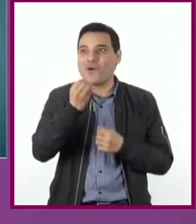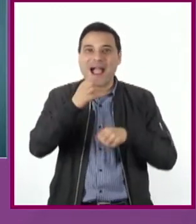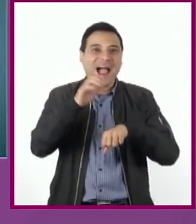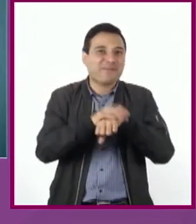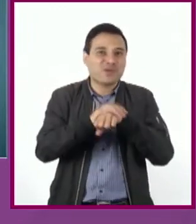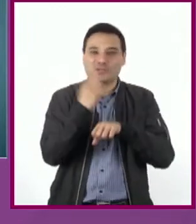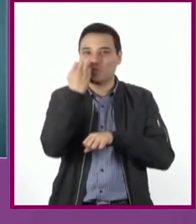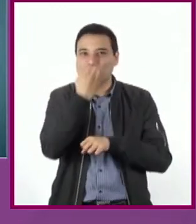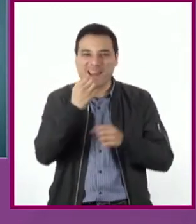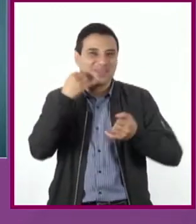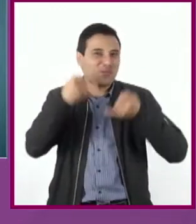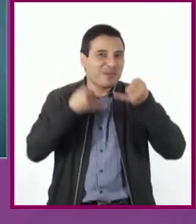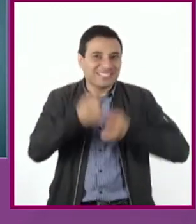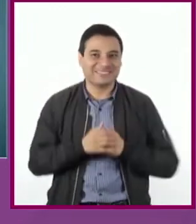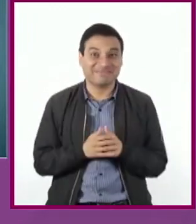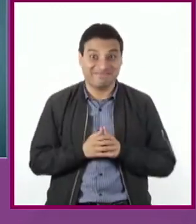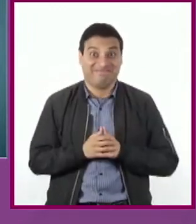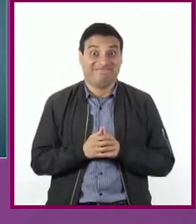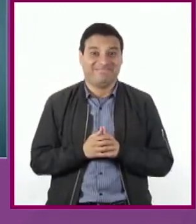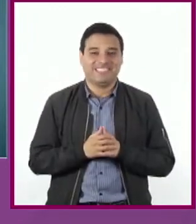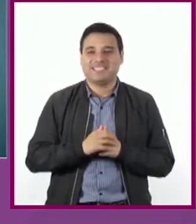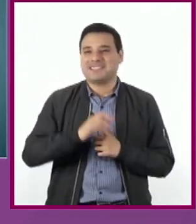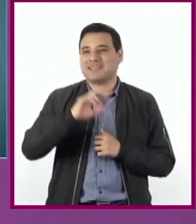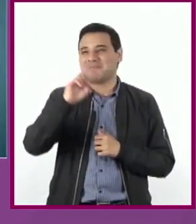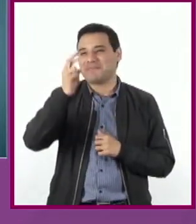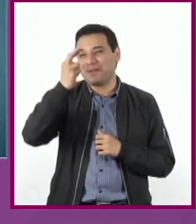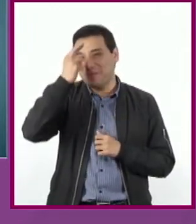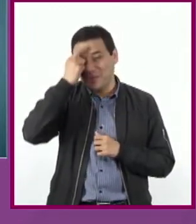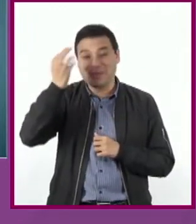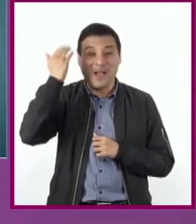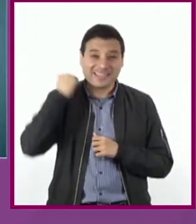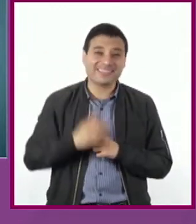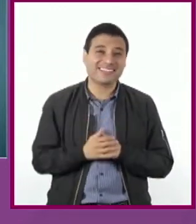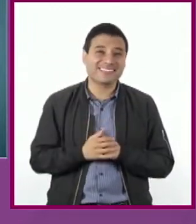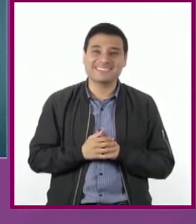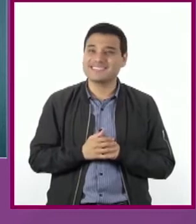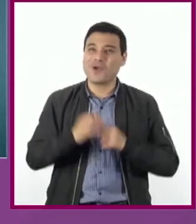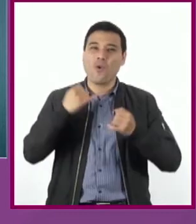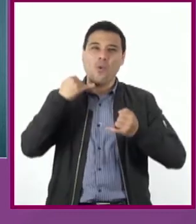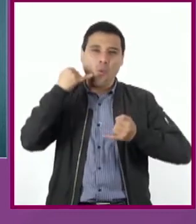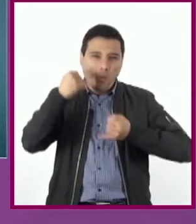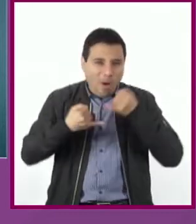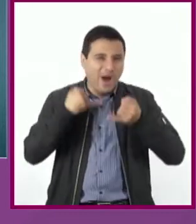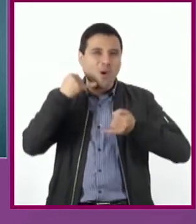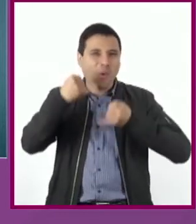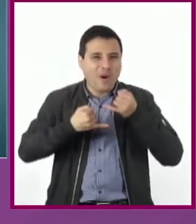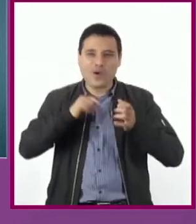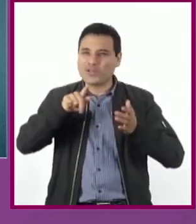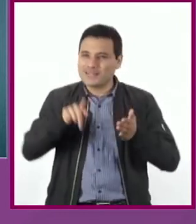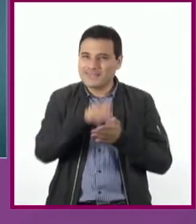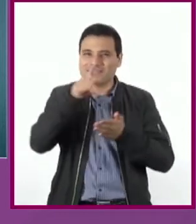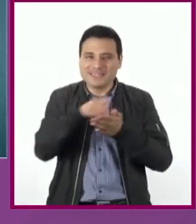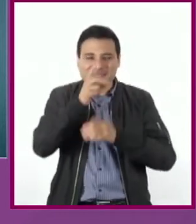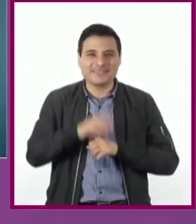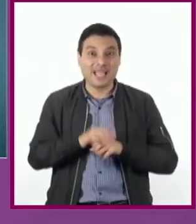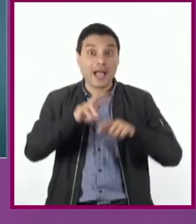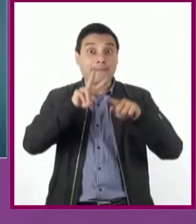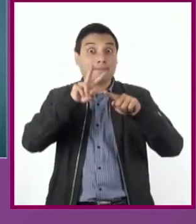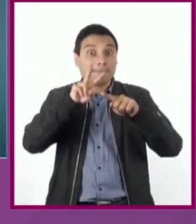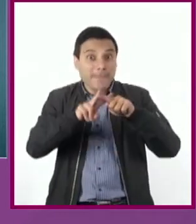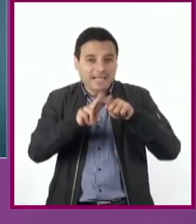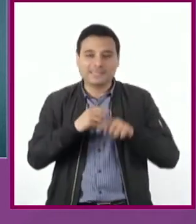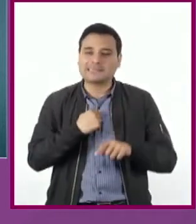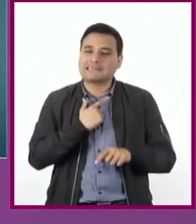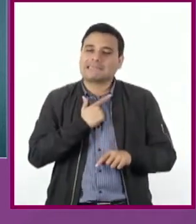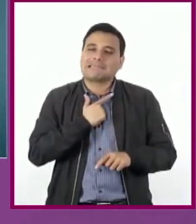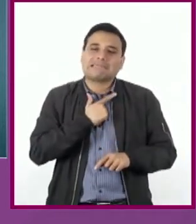amigos en la escuela. ¿Cómo recuerdo que me inventaba tantos juegos y aventarme al pasto en el parque? Siento alegría